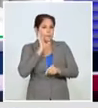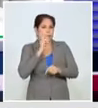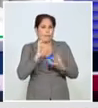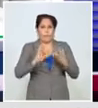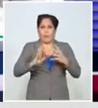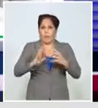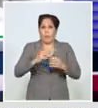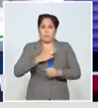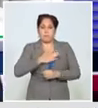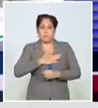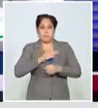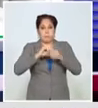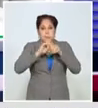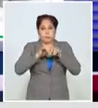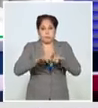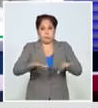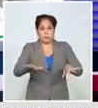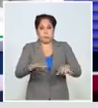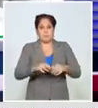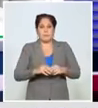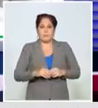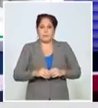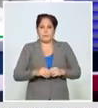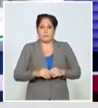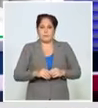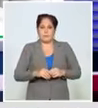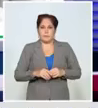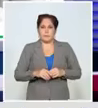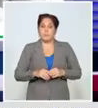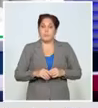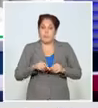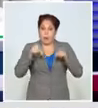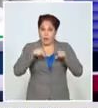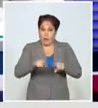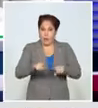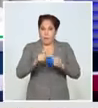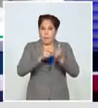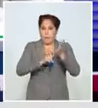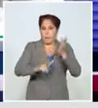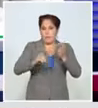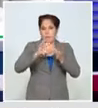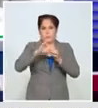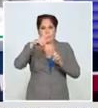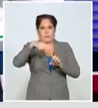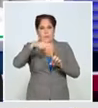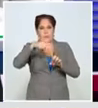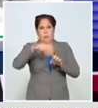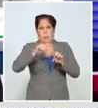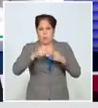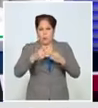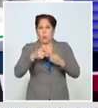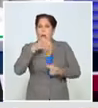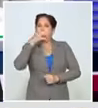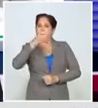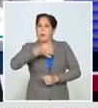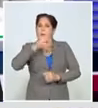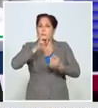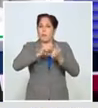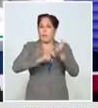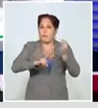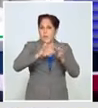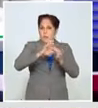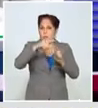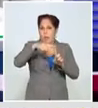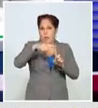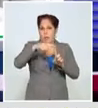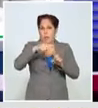de infectar a las personas. Vamos a la provincia de Guantánamo. ¿Por qué? Usted lo comentaba hace algunos instantes, con